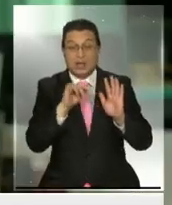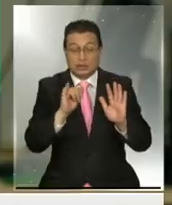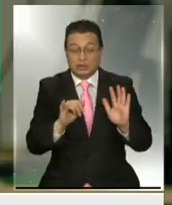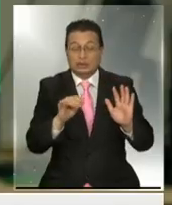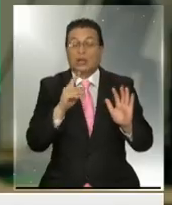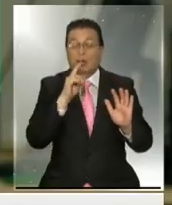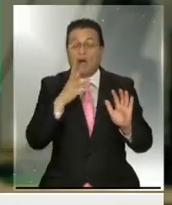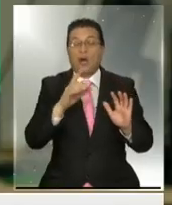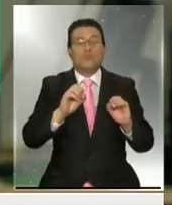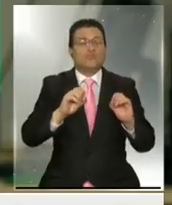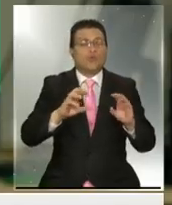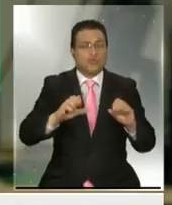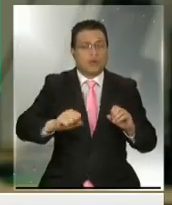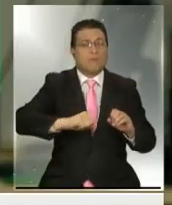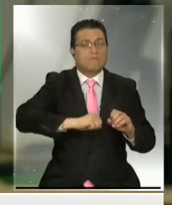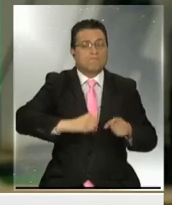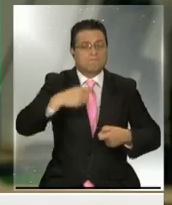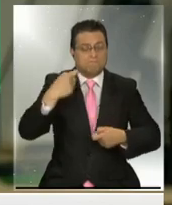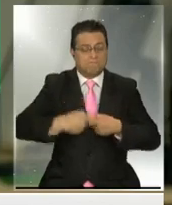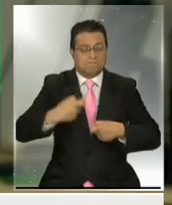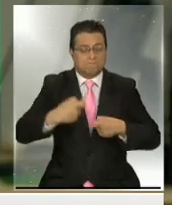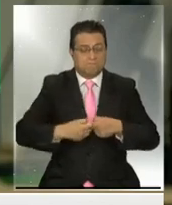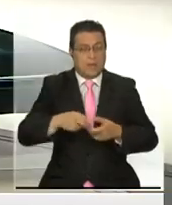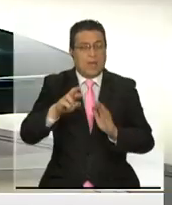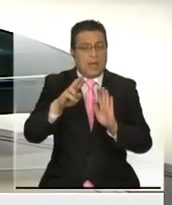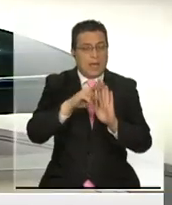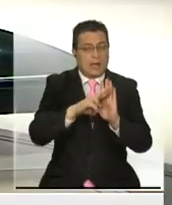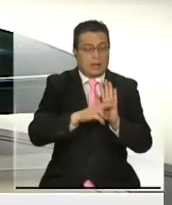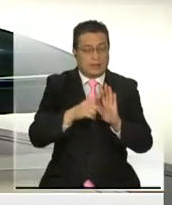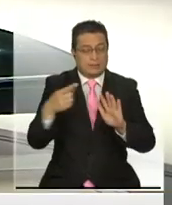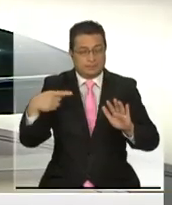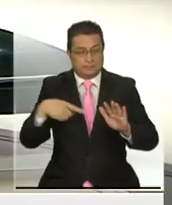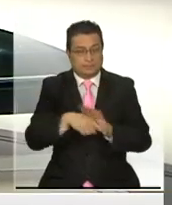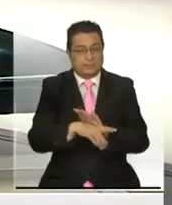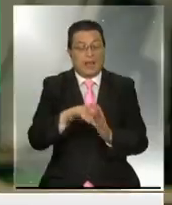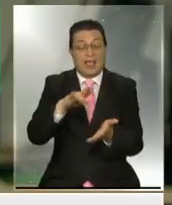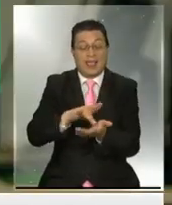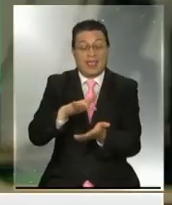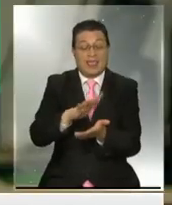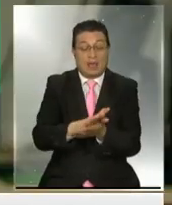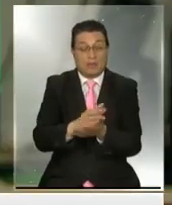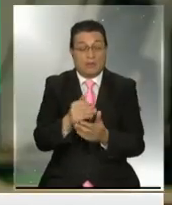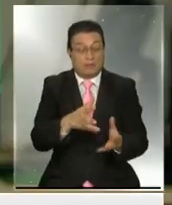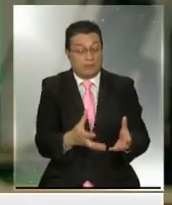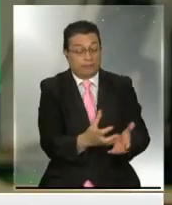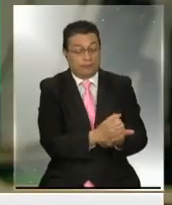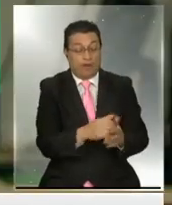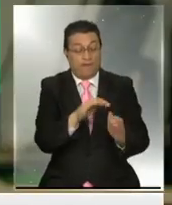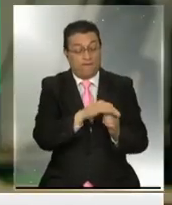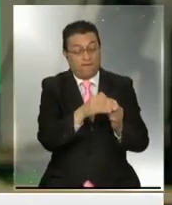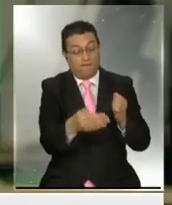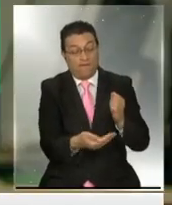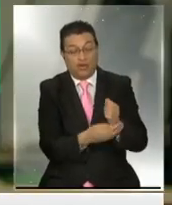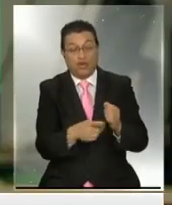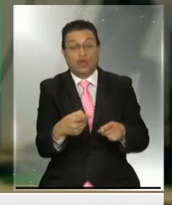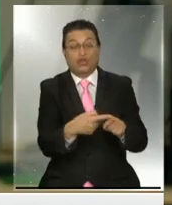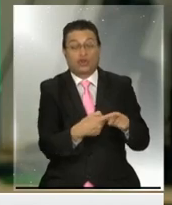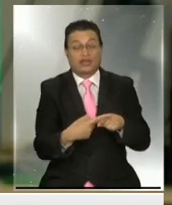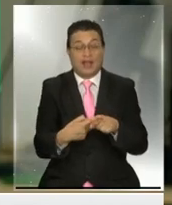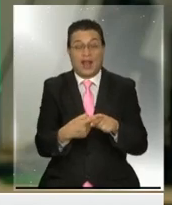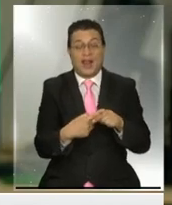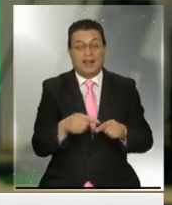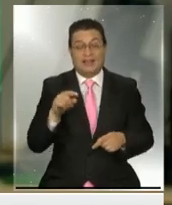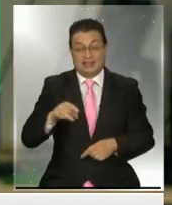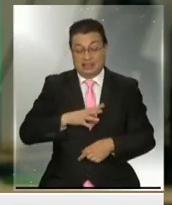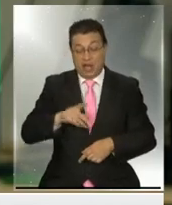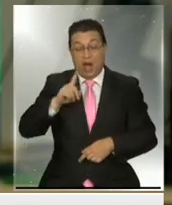la verdad que hay mucha resistencia a romper esa regla fiscal y entrar a un camino de endeudamiento de utilización del fondo social o del fondo de pensiones que son los fondos soberanos